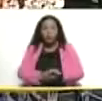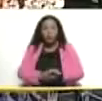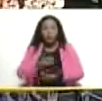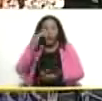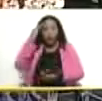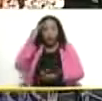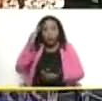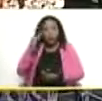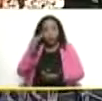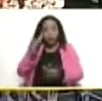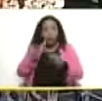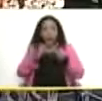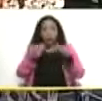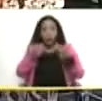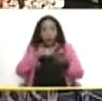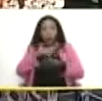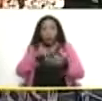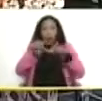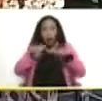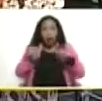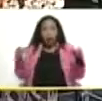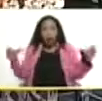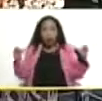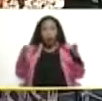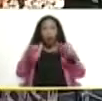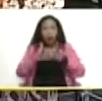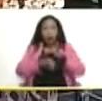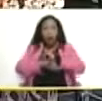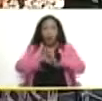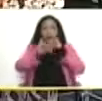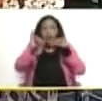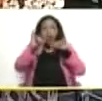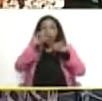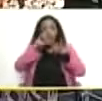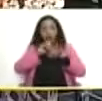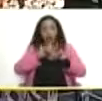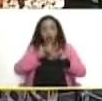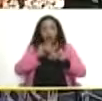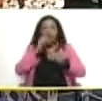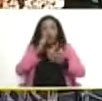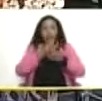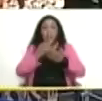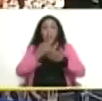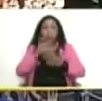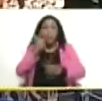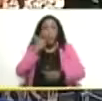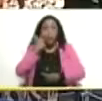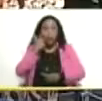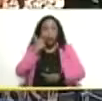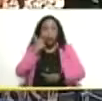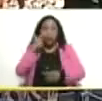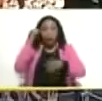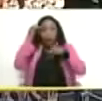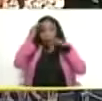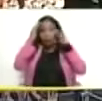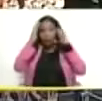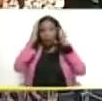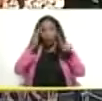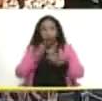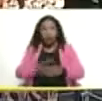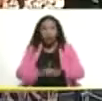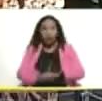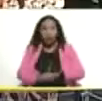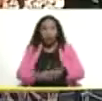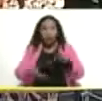comandantes presentes en esta salutación de fin de año. Siempre hay que tener presente, siempre,